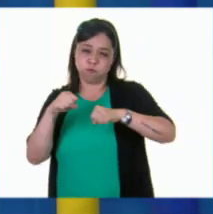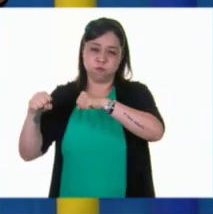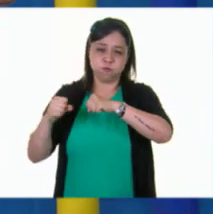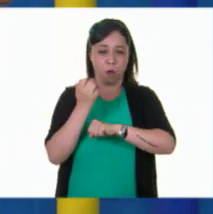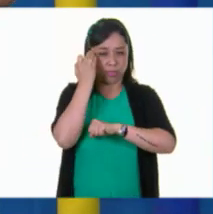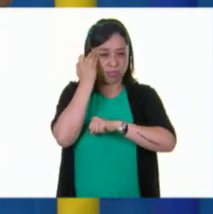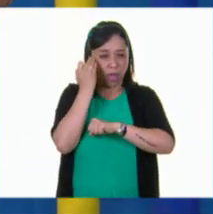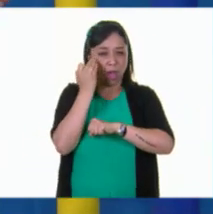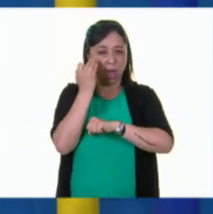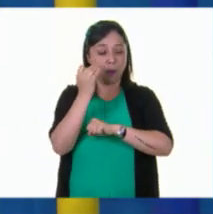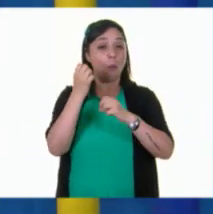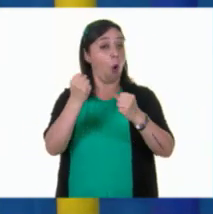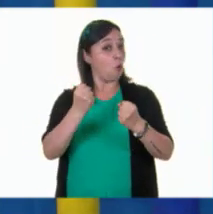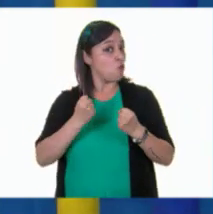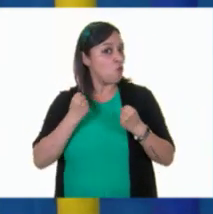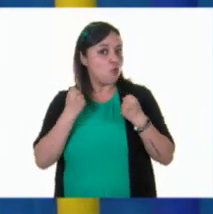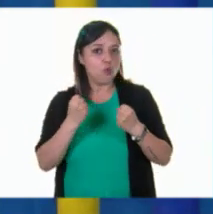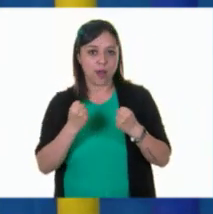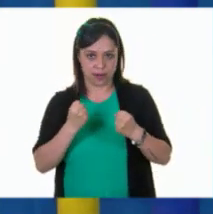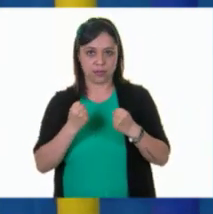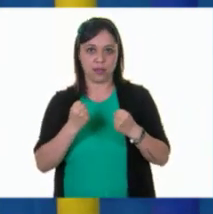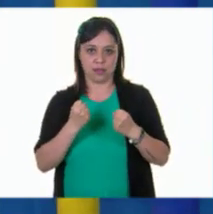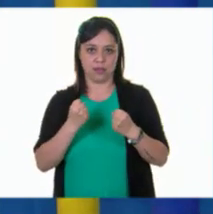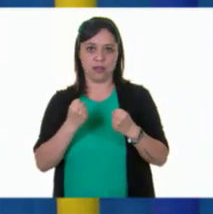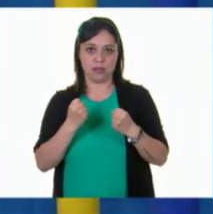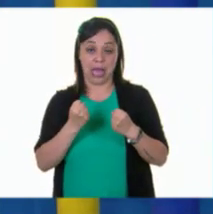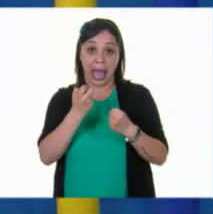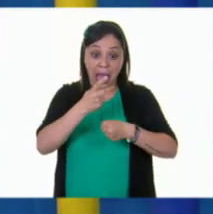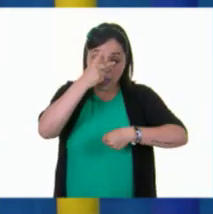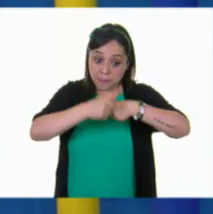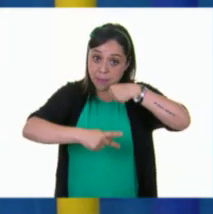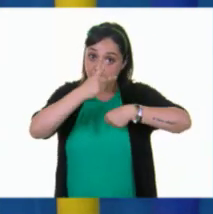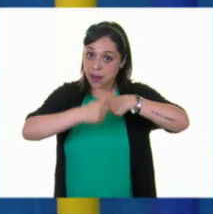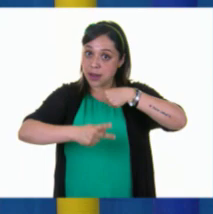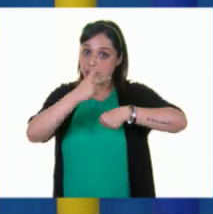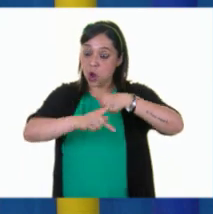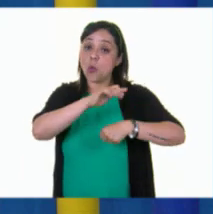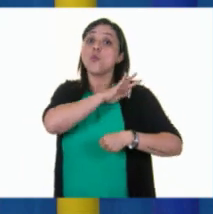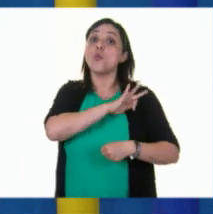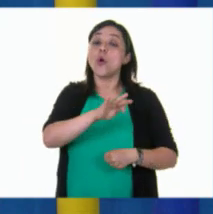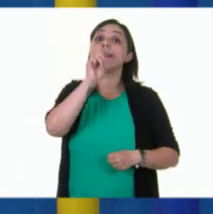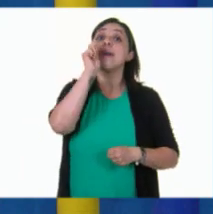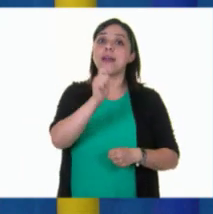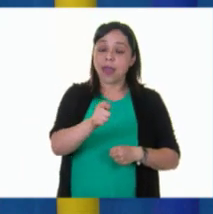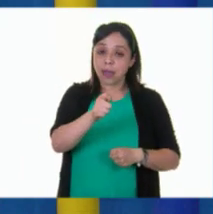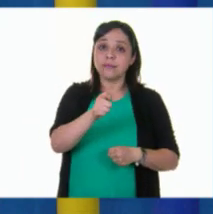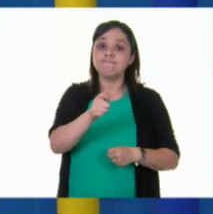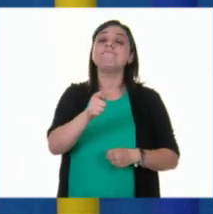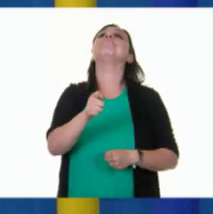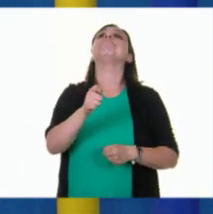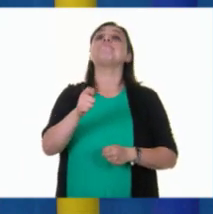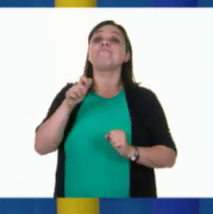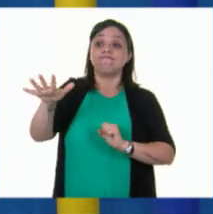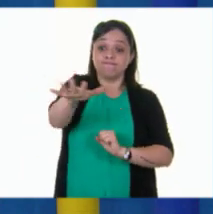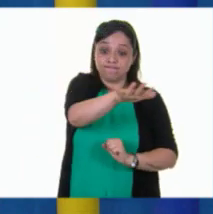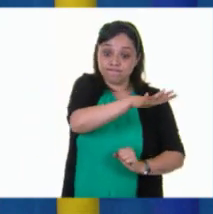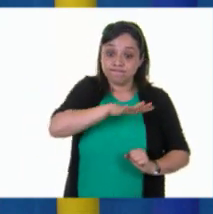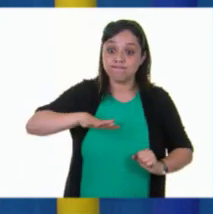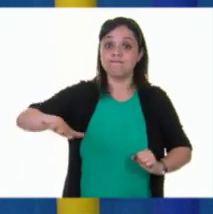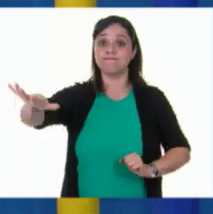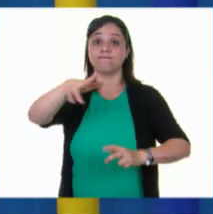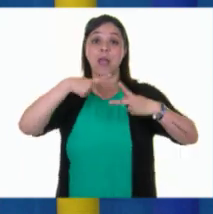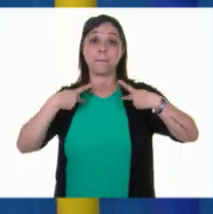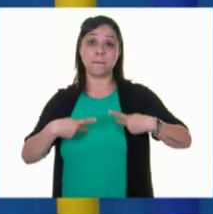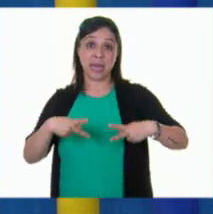una gran intensidad. Sin embargo, ese peligro puede convertirse en un riesgo cuando hay una población que puede